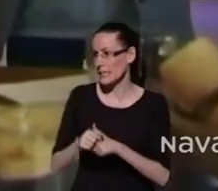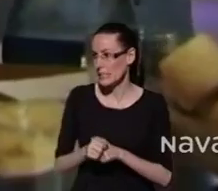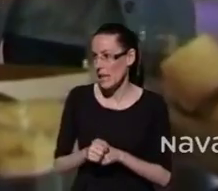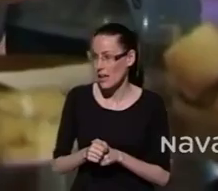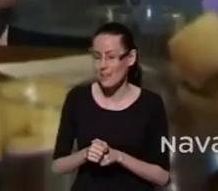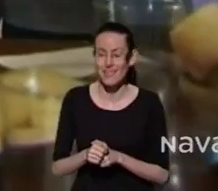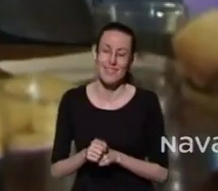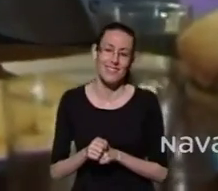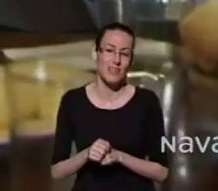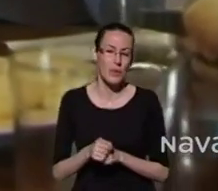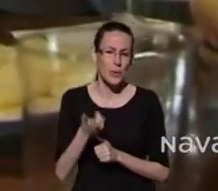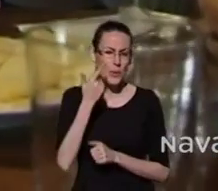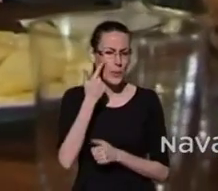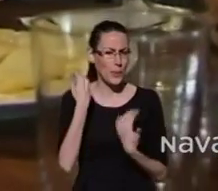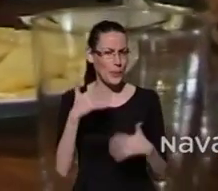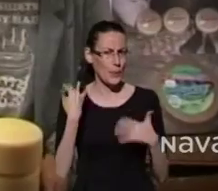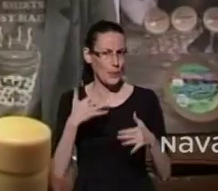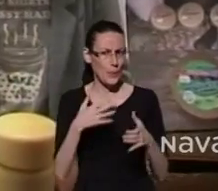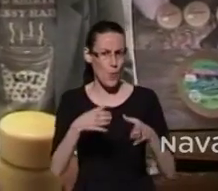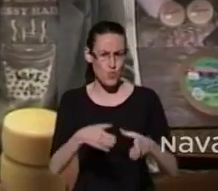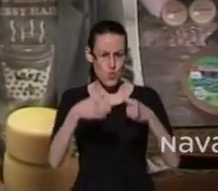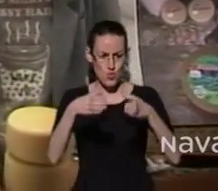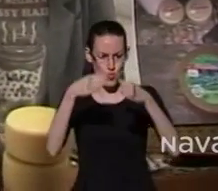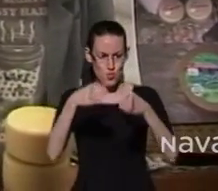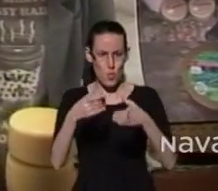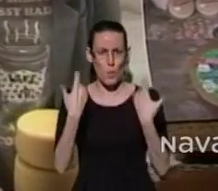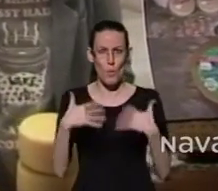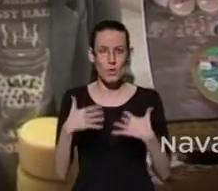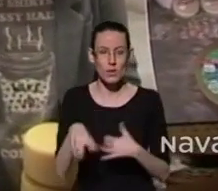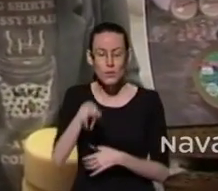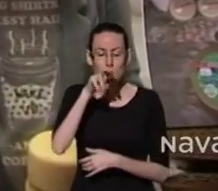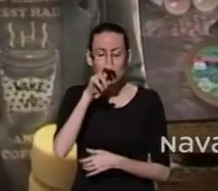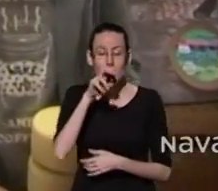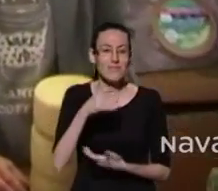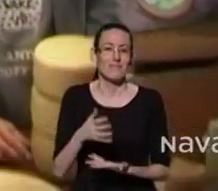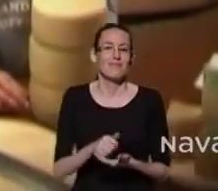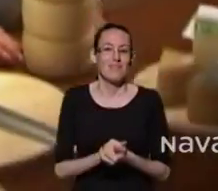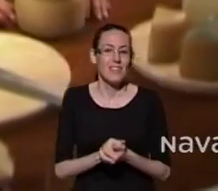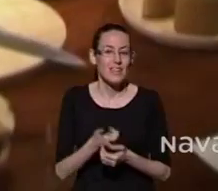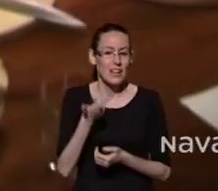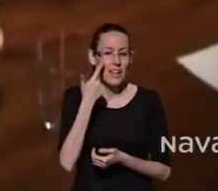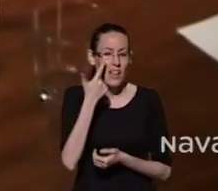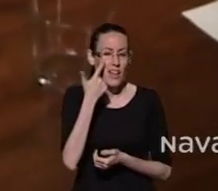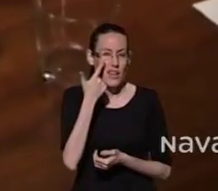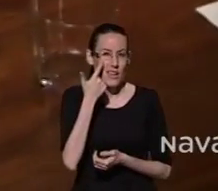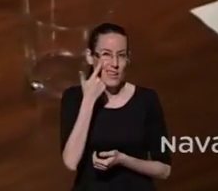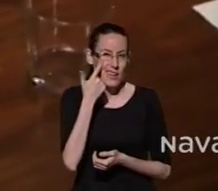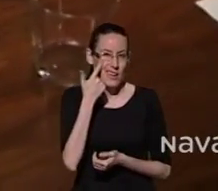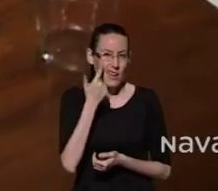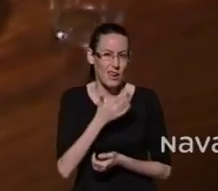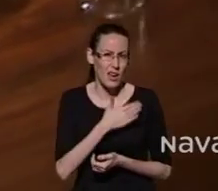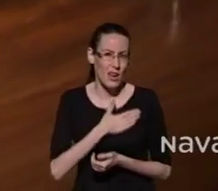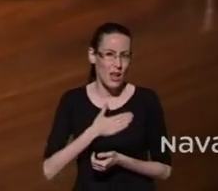habéis preparado, ¿no? Bueno, ya que vamos a catar el queso, ¿no? Que sea bien acompañado. Sí, sí. ¿Qué pasa? ¿Que Rosa y Luis me quieren comprar o qué? Bueno, no